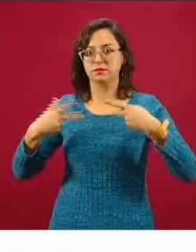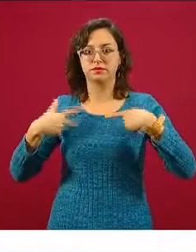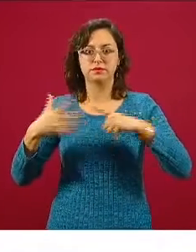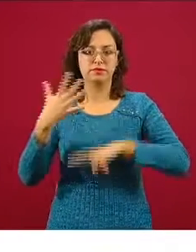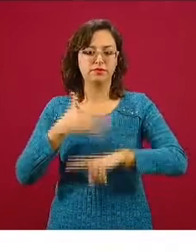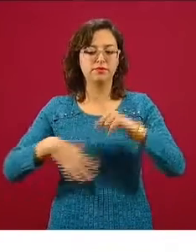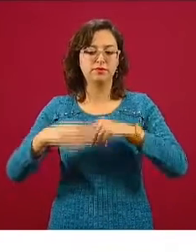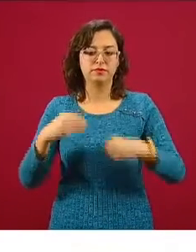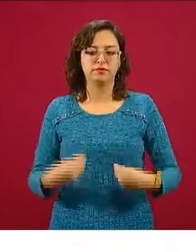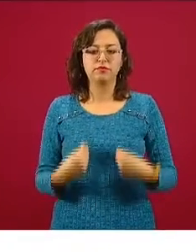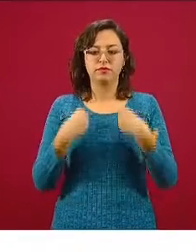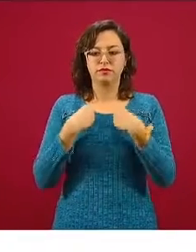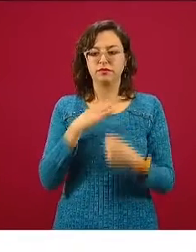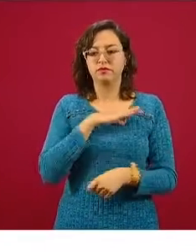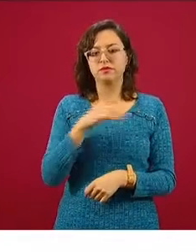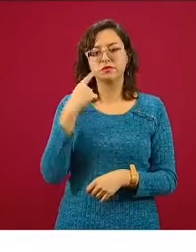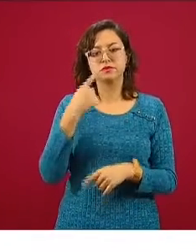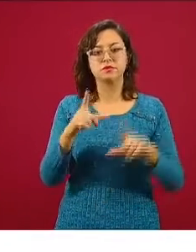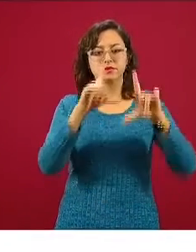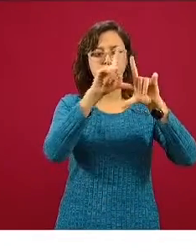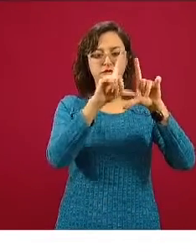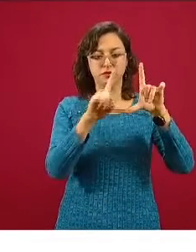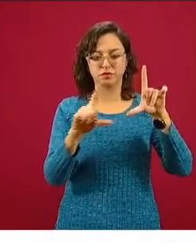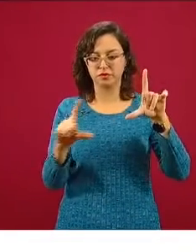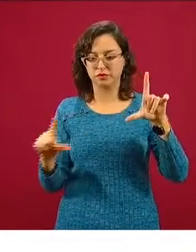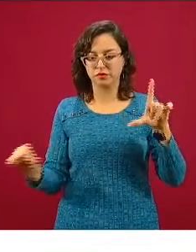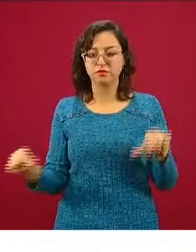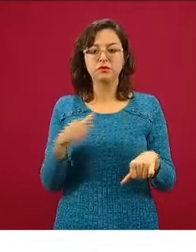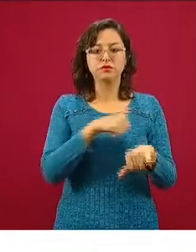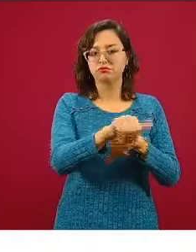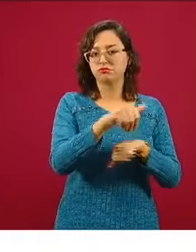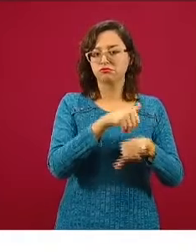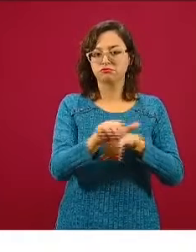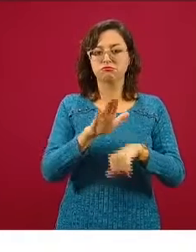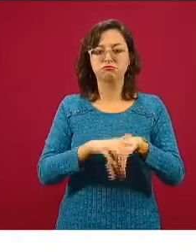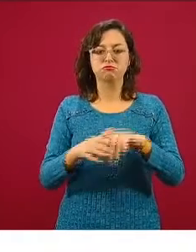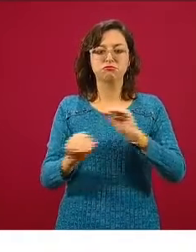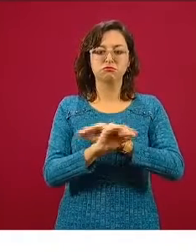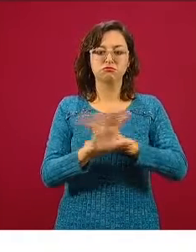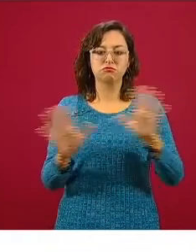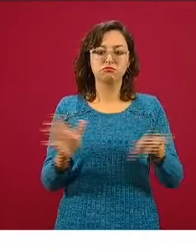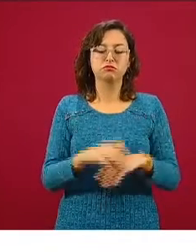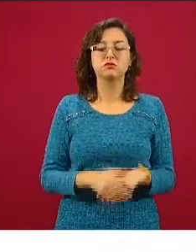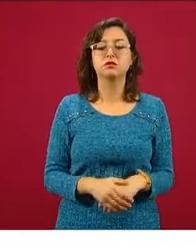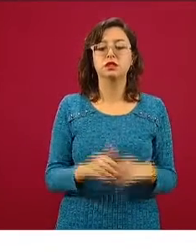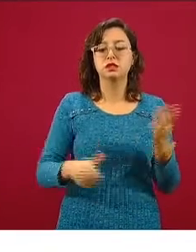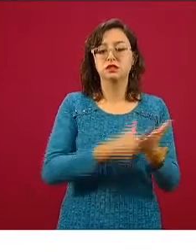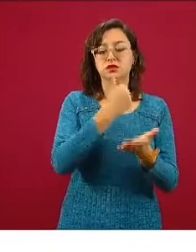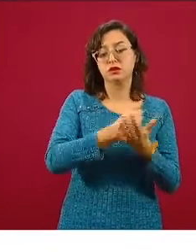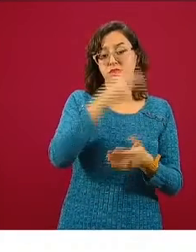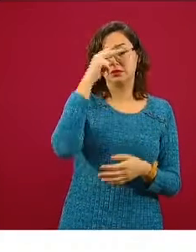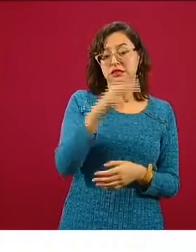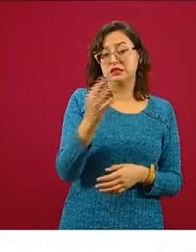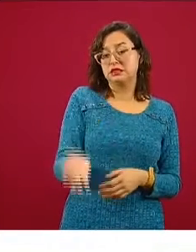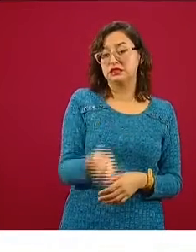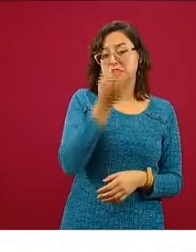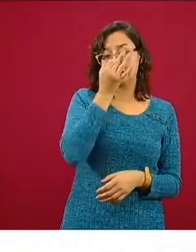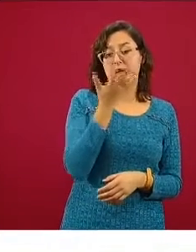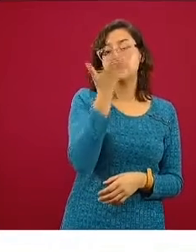ver en una gráfica de columnas que nos muestra claramente los números. Ahí está la Ciudad de México con casi 10.000,